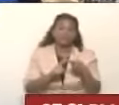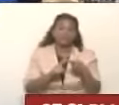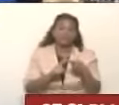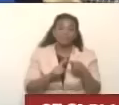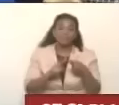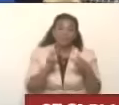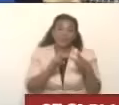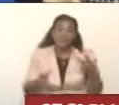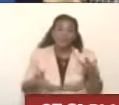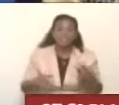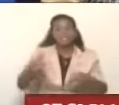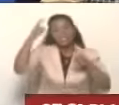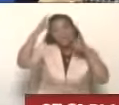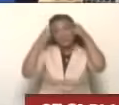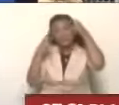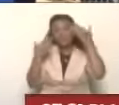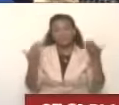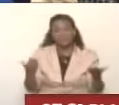Y de Hugo